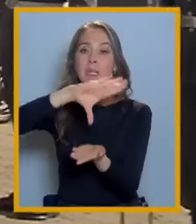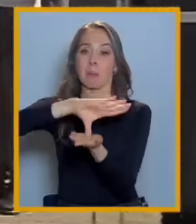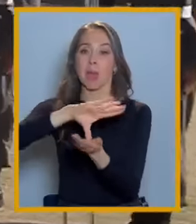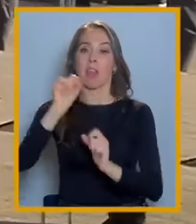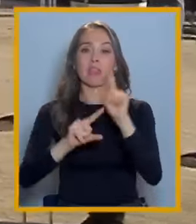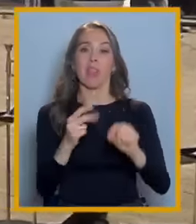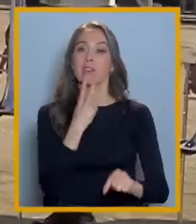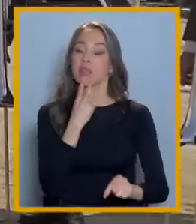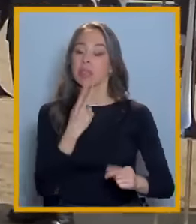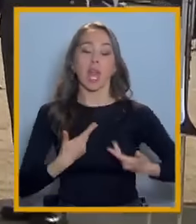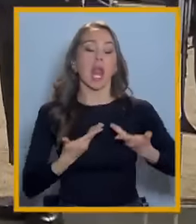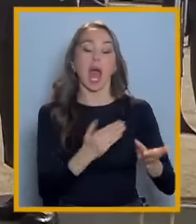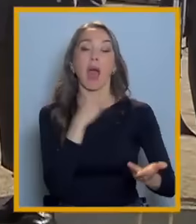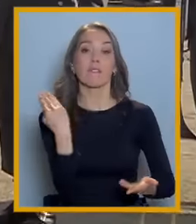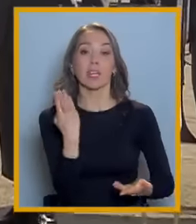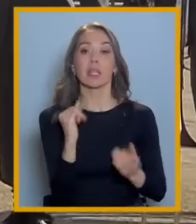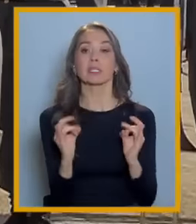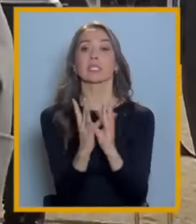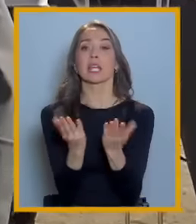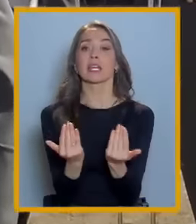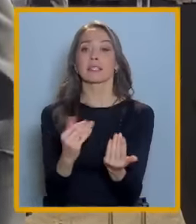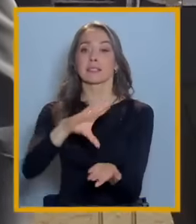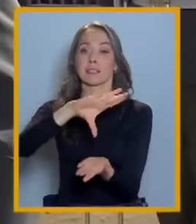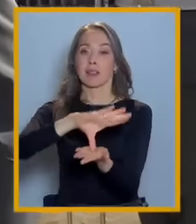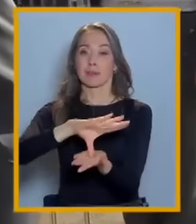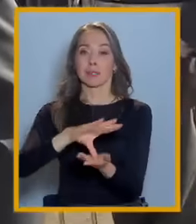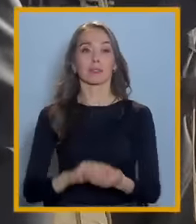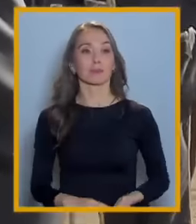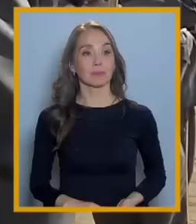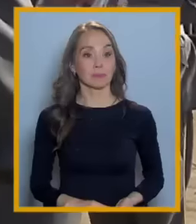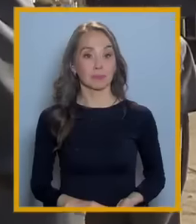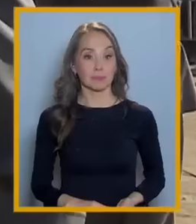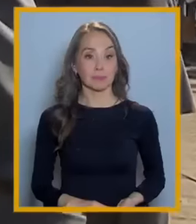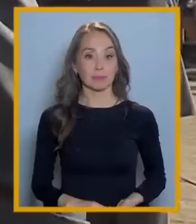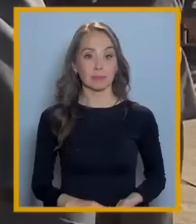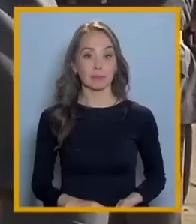con su vida, si fuese necesario, nuestra patria.